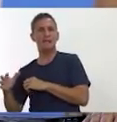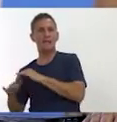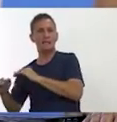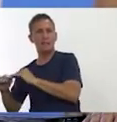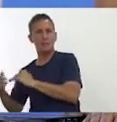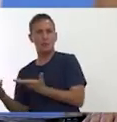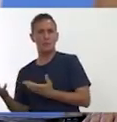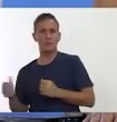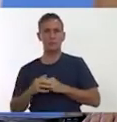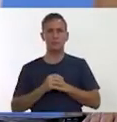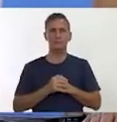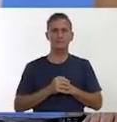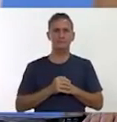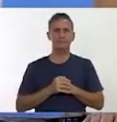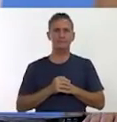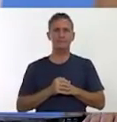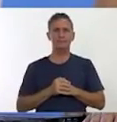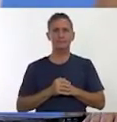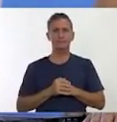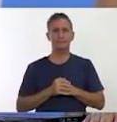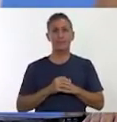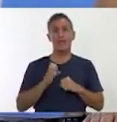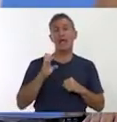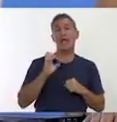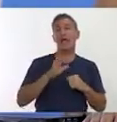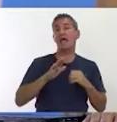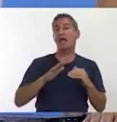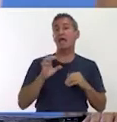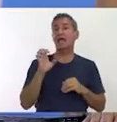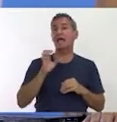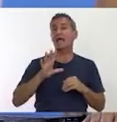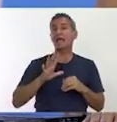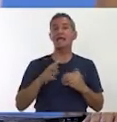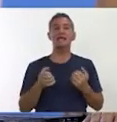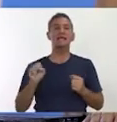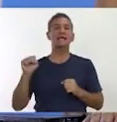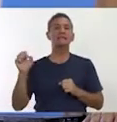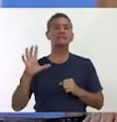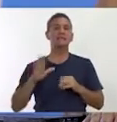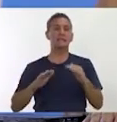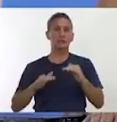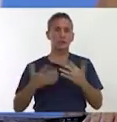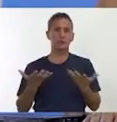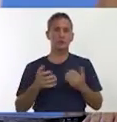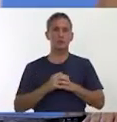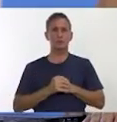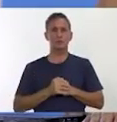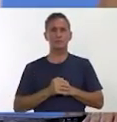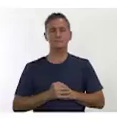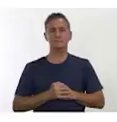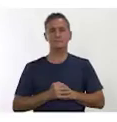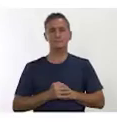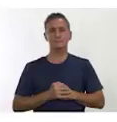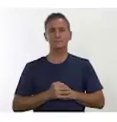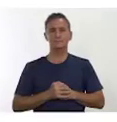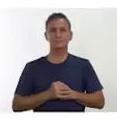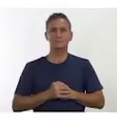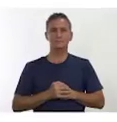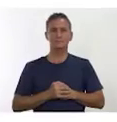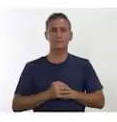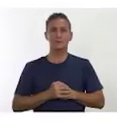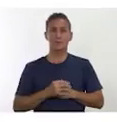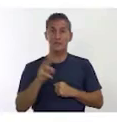a energía cinética, en este caso que te ponemos en la diapositiva.